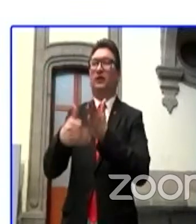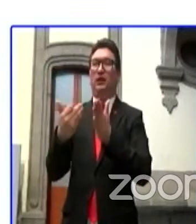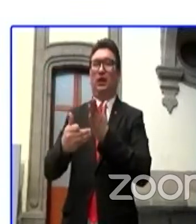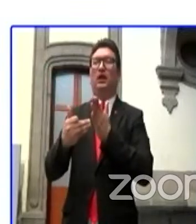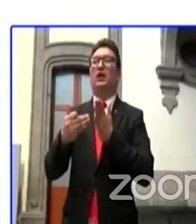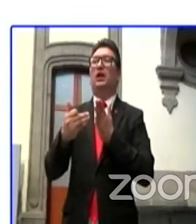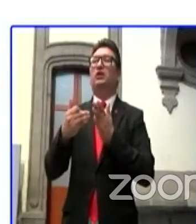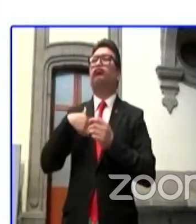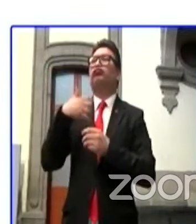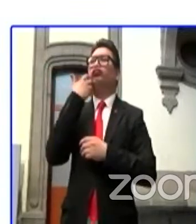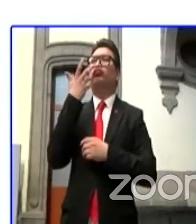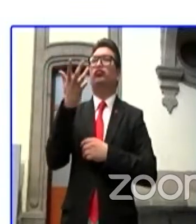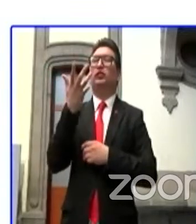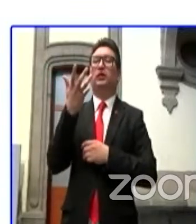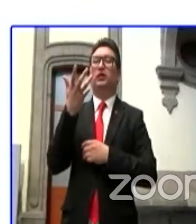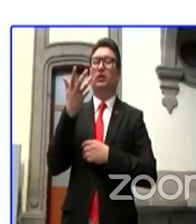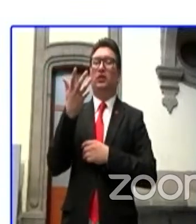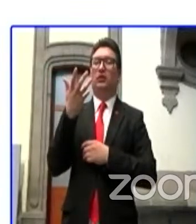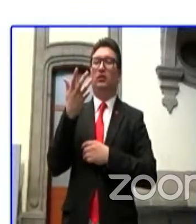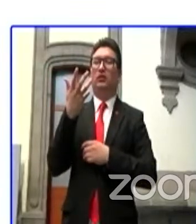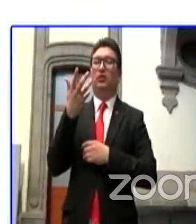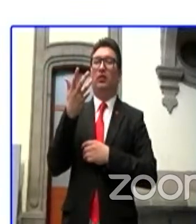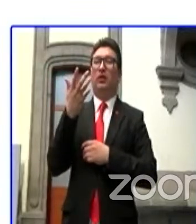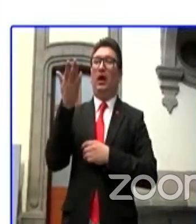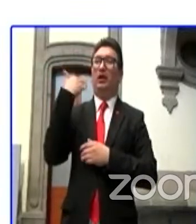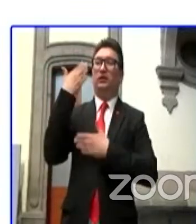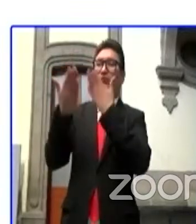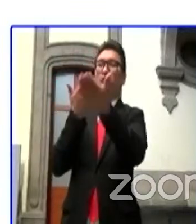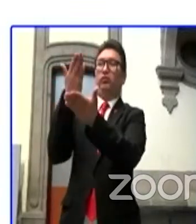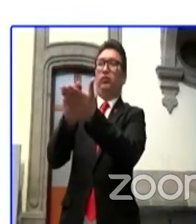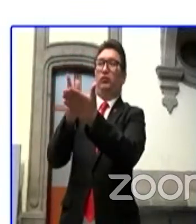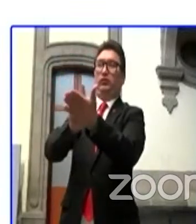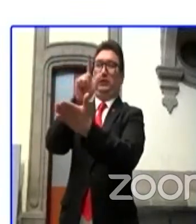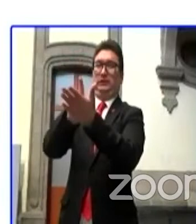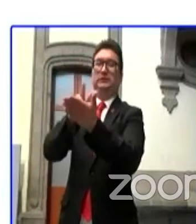concretar la propuesta de ley, es decir, ya está